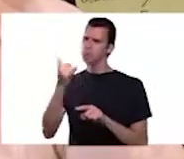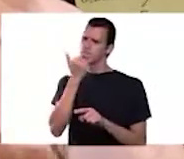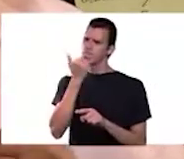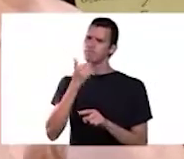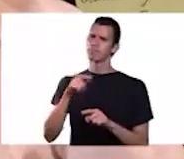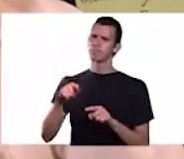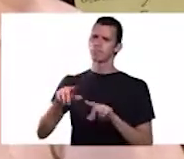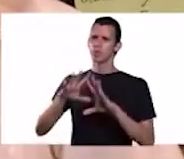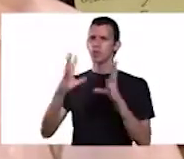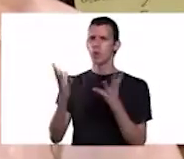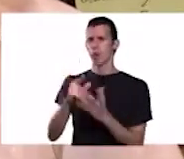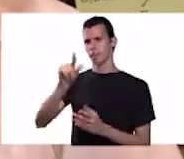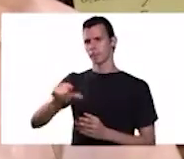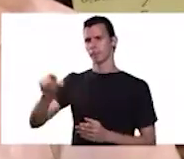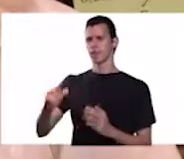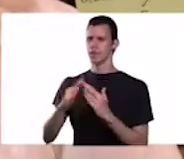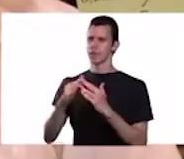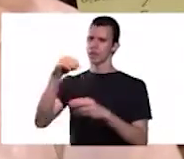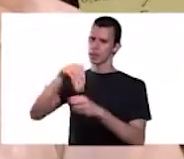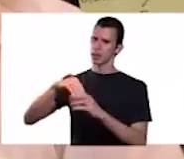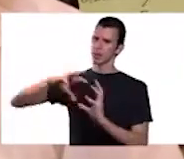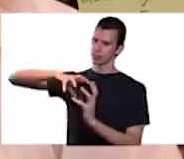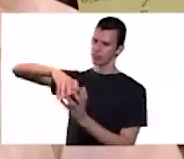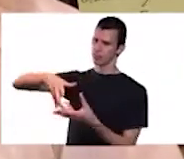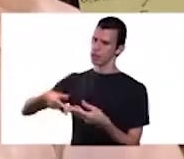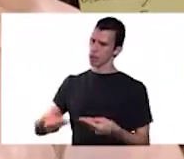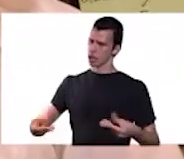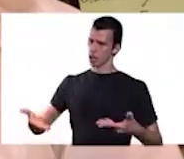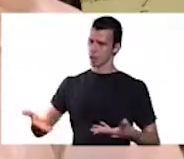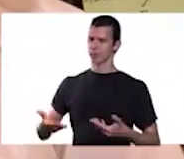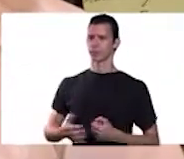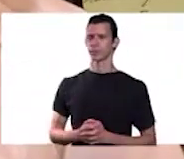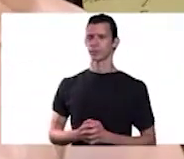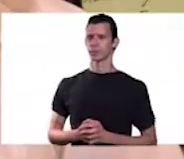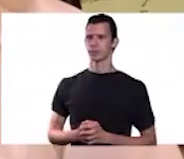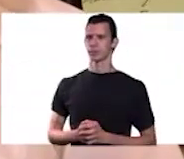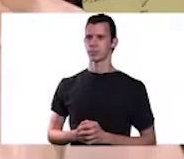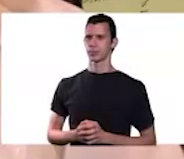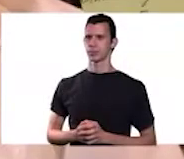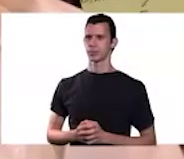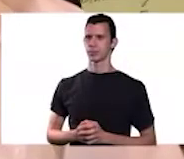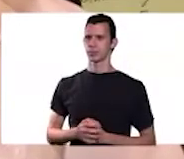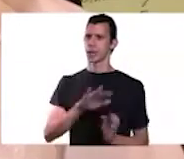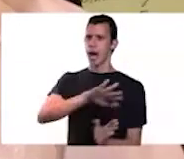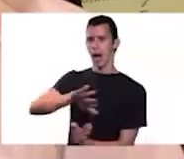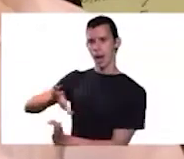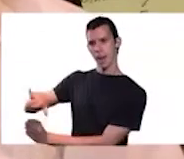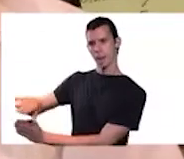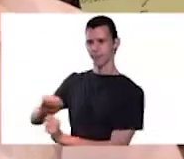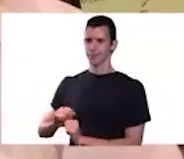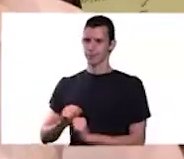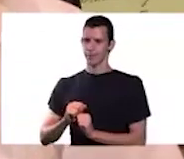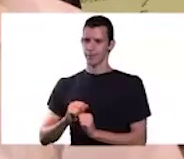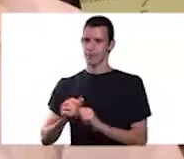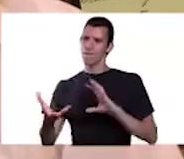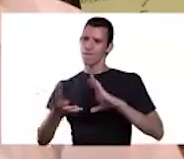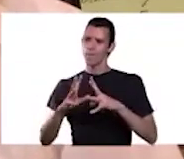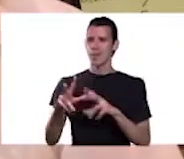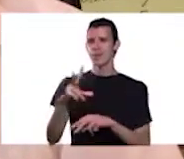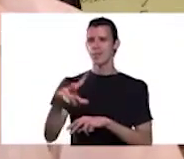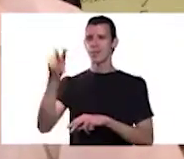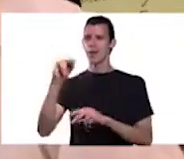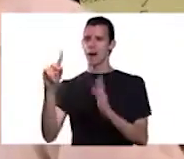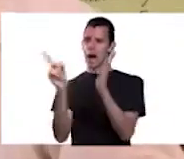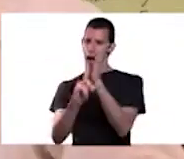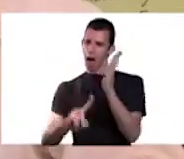y para decir nuestro criterio. Ahí contribuimos también al uso racional de los recursos. La búsqueda de nuevas